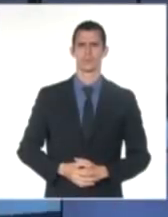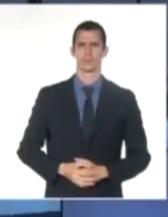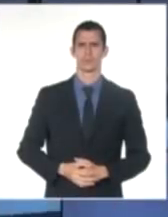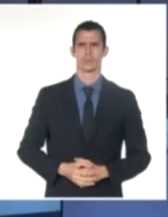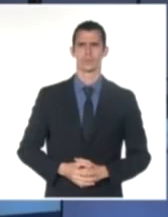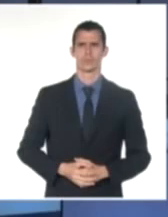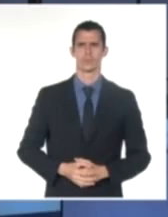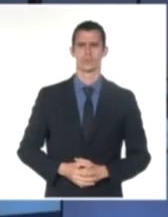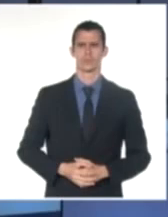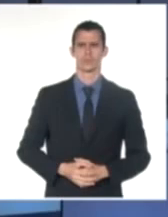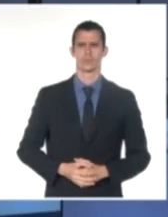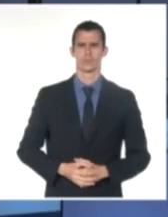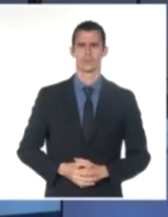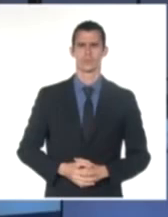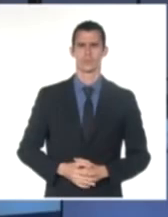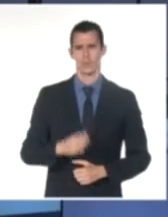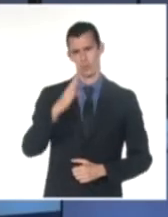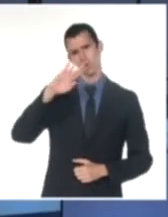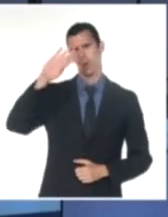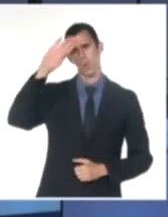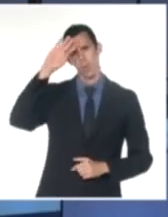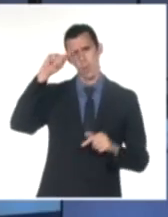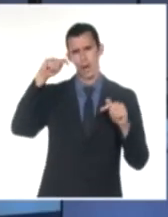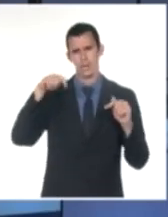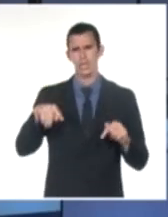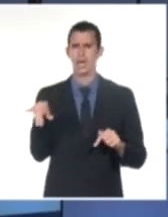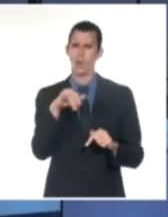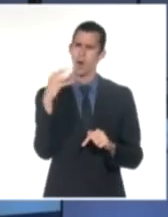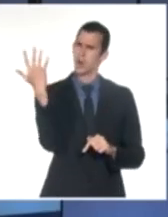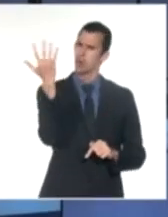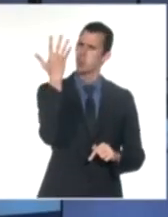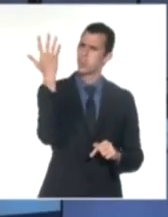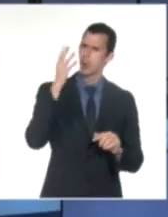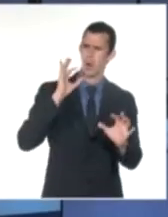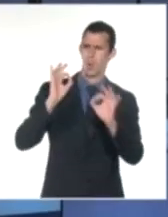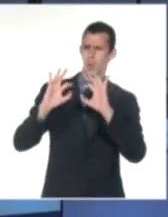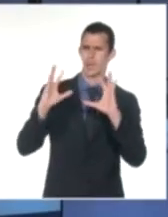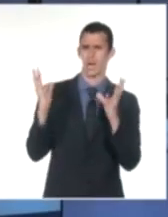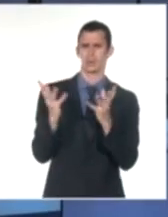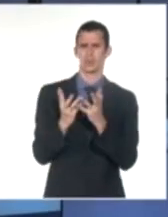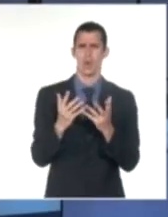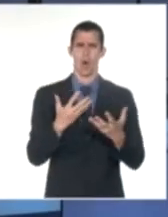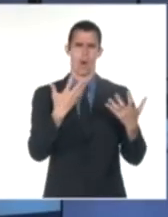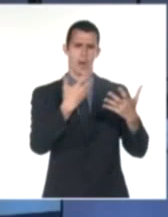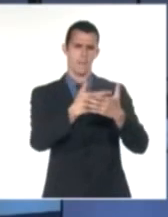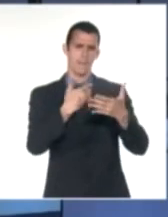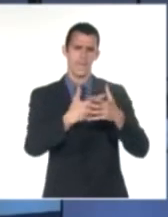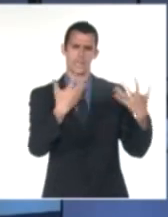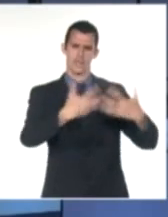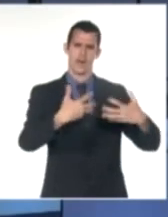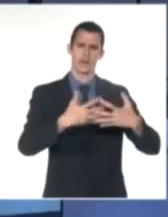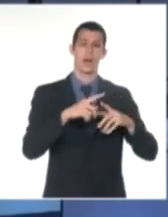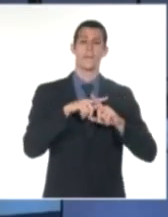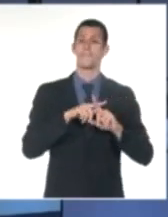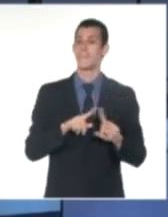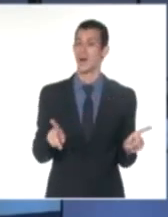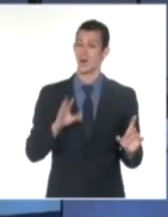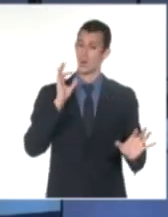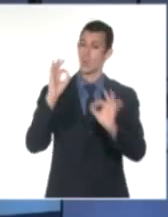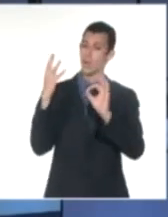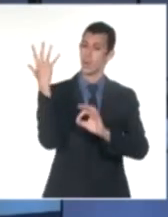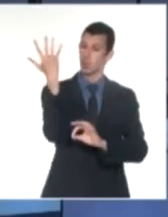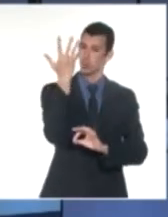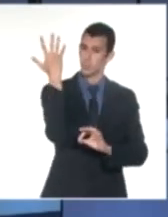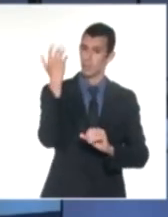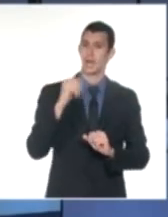Ambientalistas y empresarios cubanos constituyeron hoy en La Habana la Fundación Climática Iris Unidos por el Clima, la primera de su tipo en la mayor de las